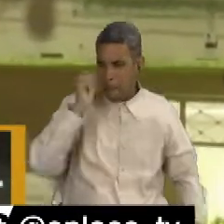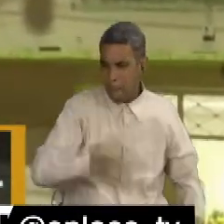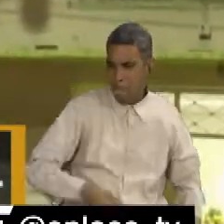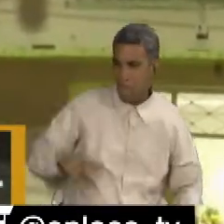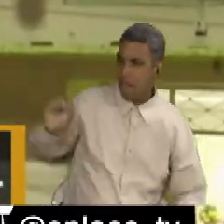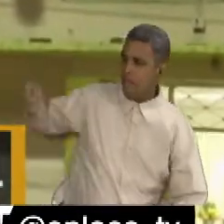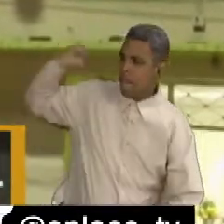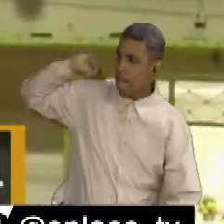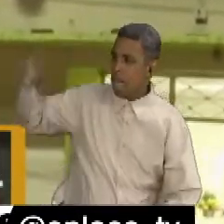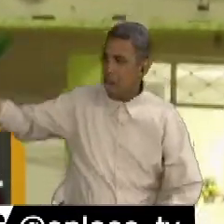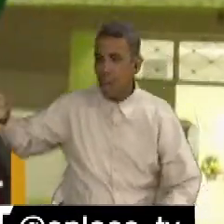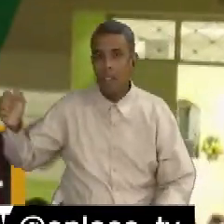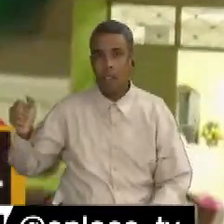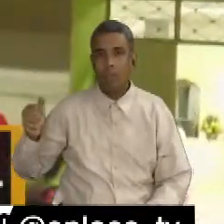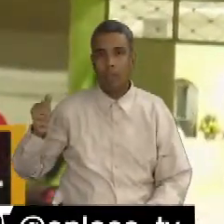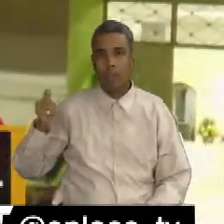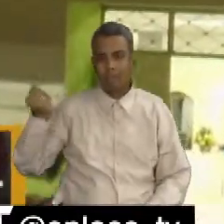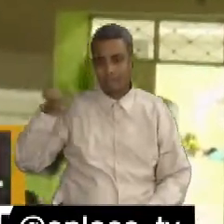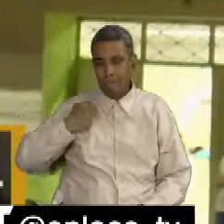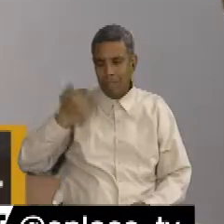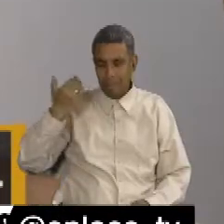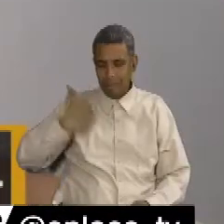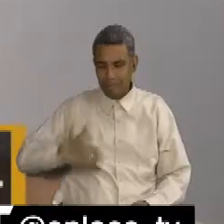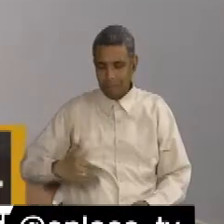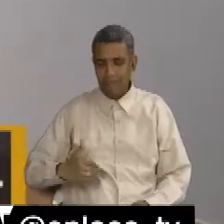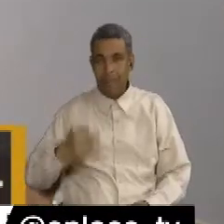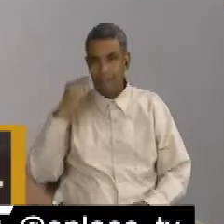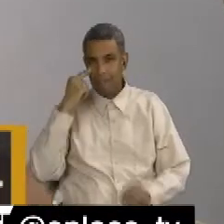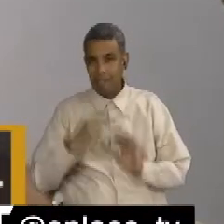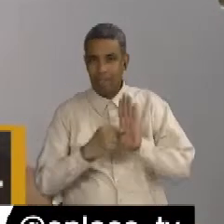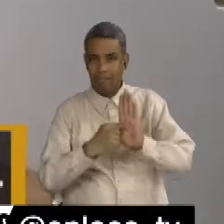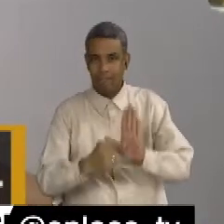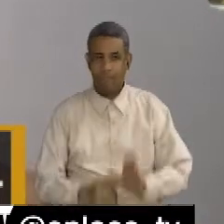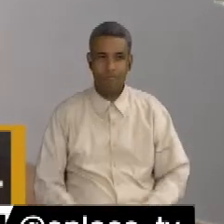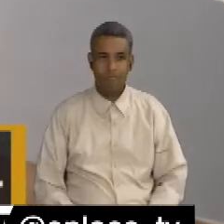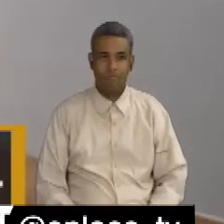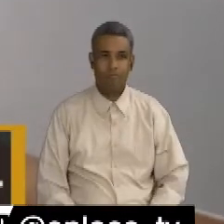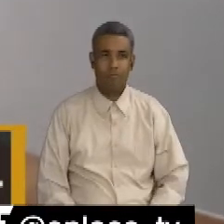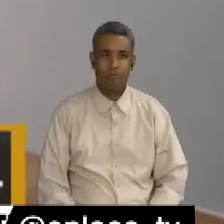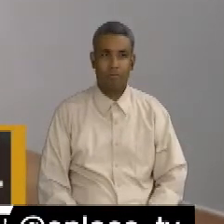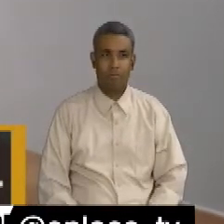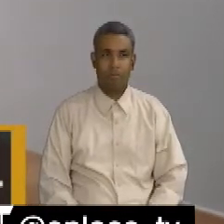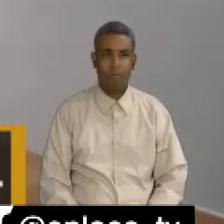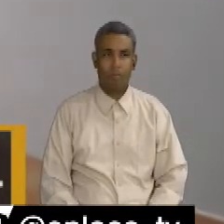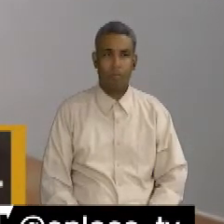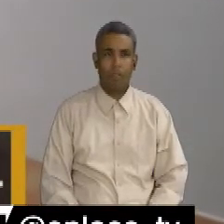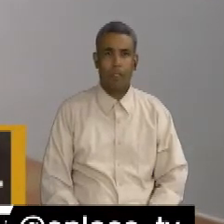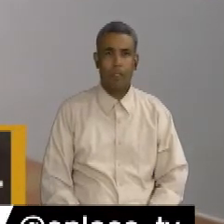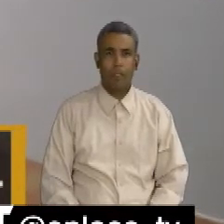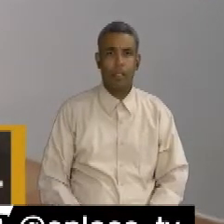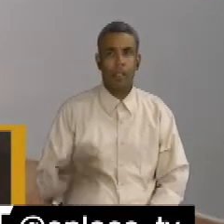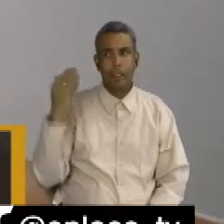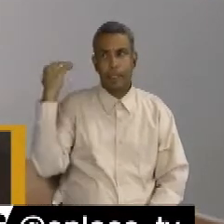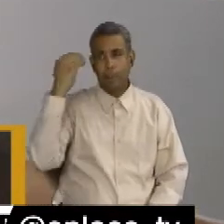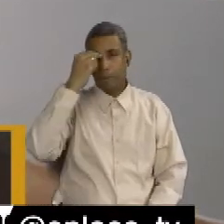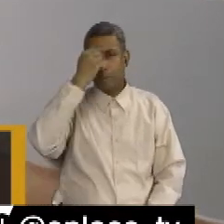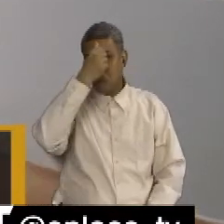distrito de policía, Mayor Javier Alvear. Hecho desafortunado que fue el único incidente durante la noche en esa